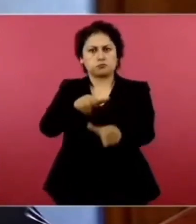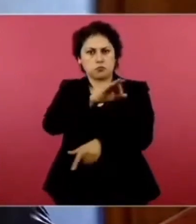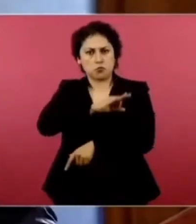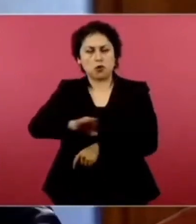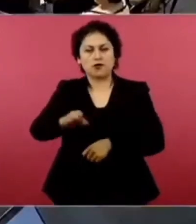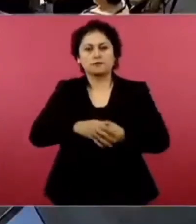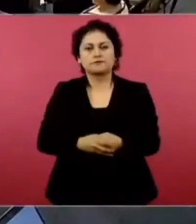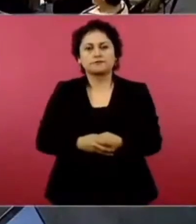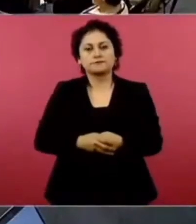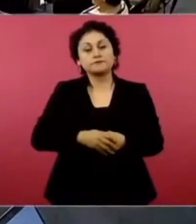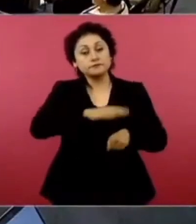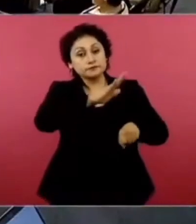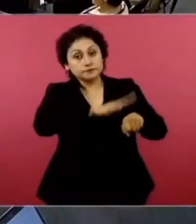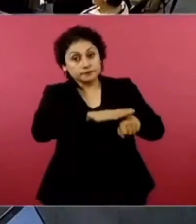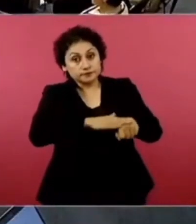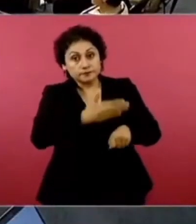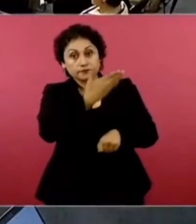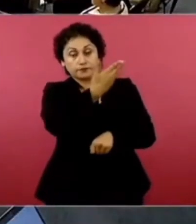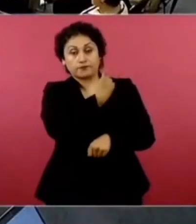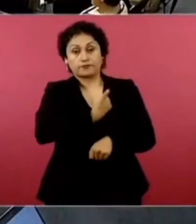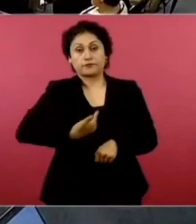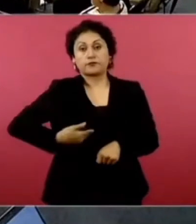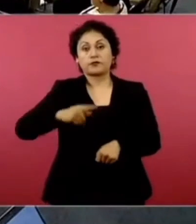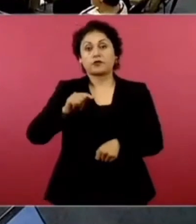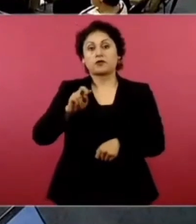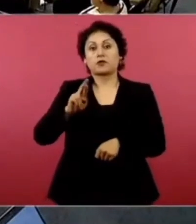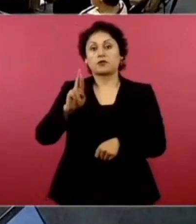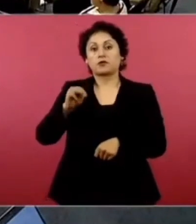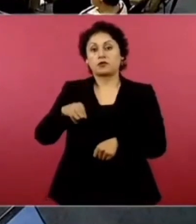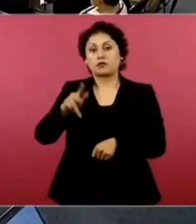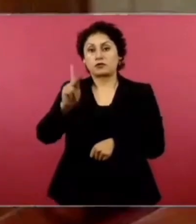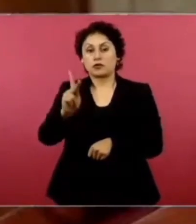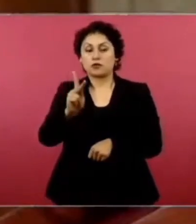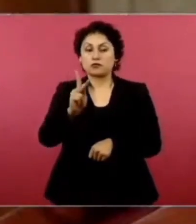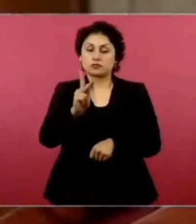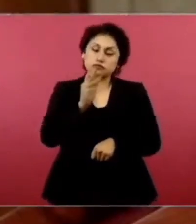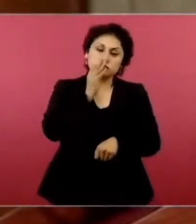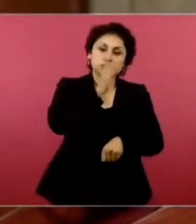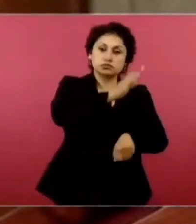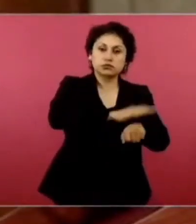Presidente Trump, los problemas sociales no se resuelven con